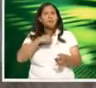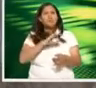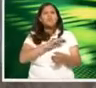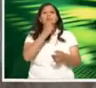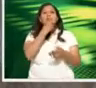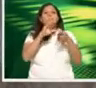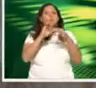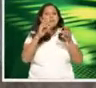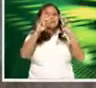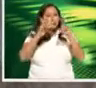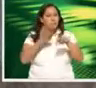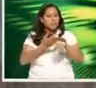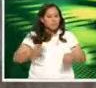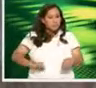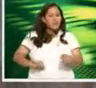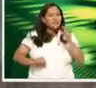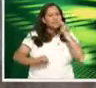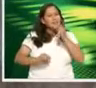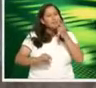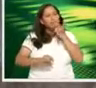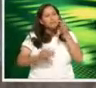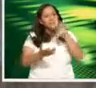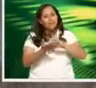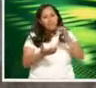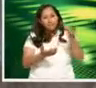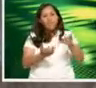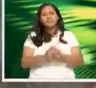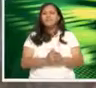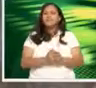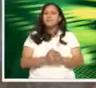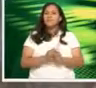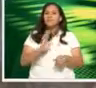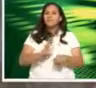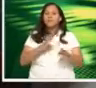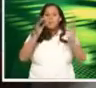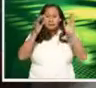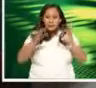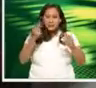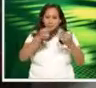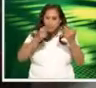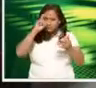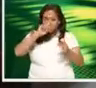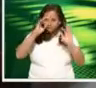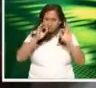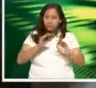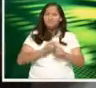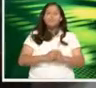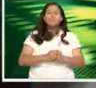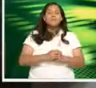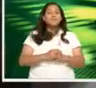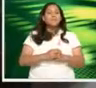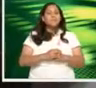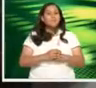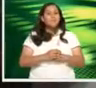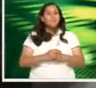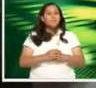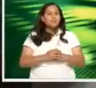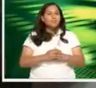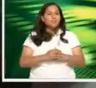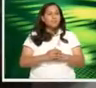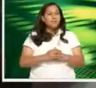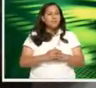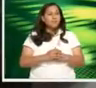Un tema muy interesante. Como siempre, muchas gracias por esta excelente, extraordinaria recomendación. Y yo creo que siempre lo he